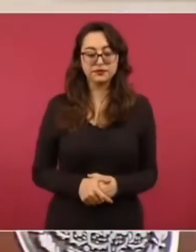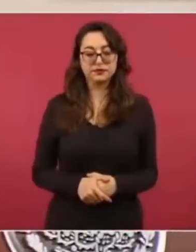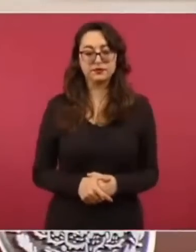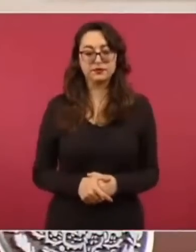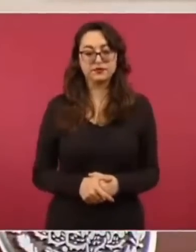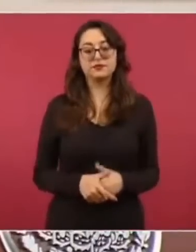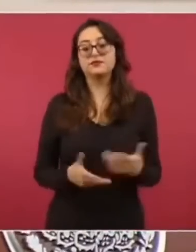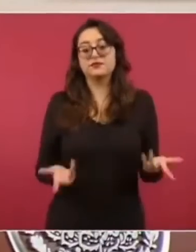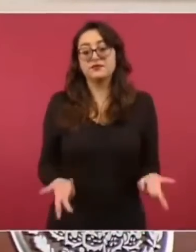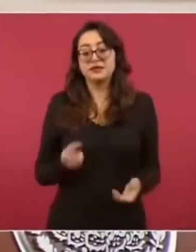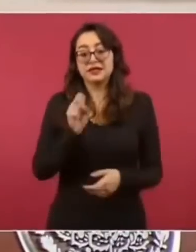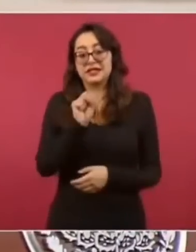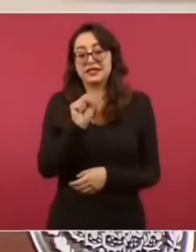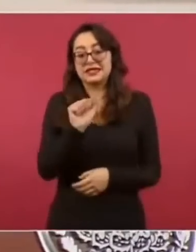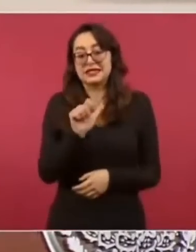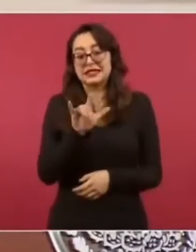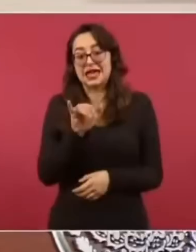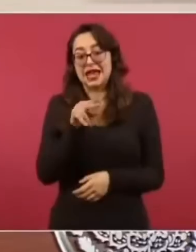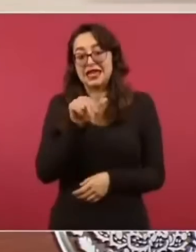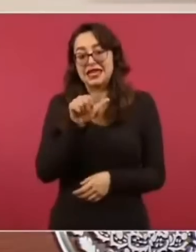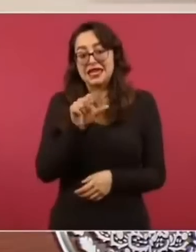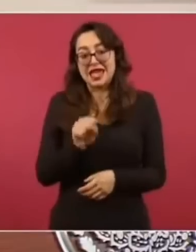Lo del salinismo como política.